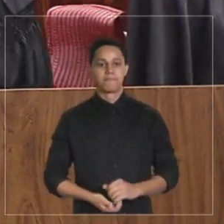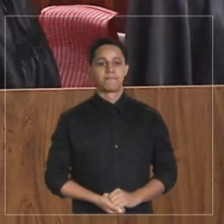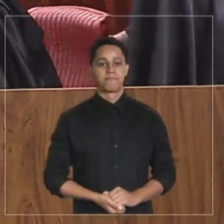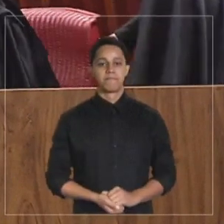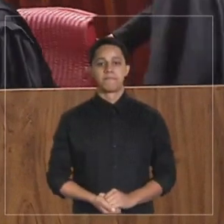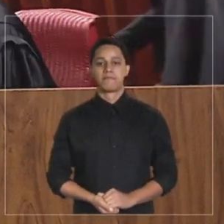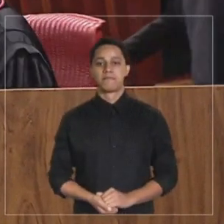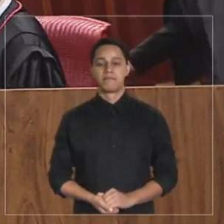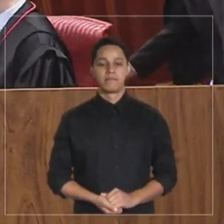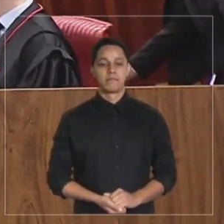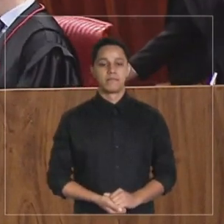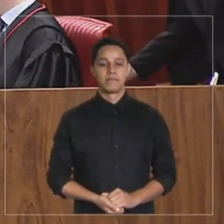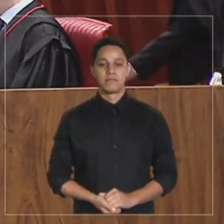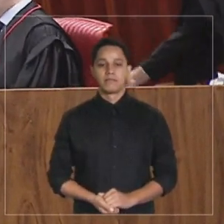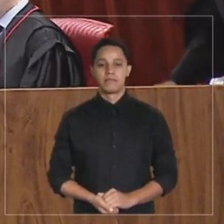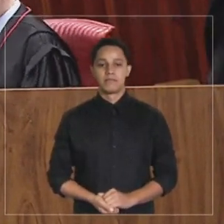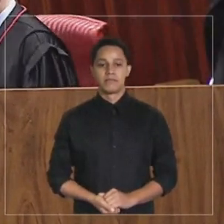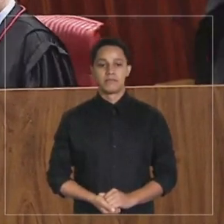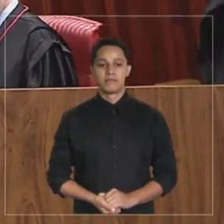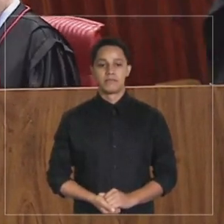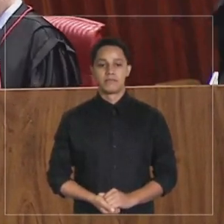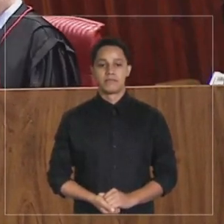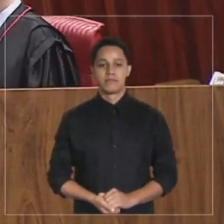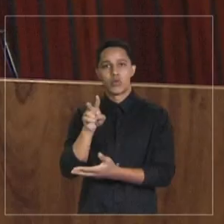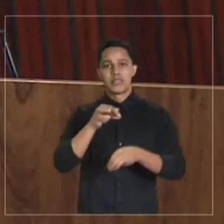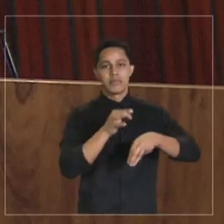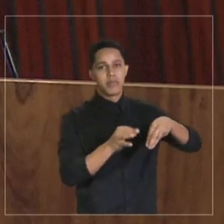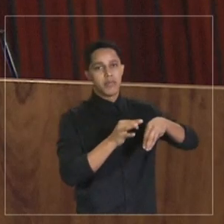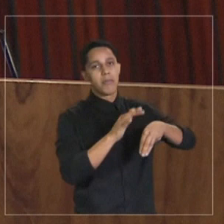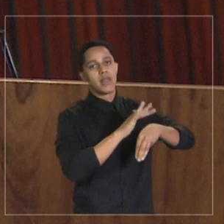poder, por lo que quedará inelegible durante 8 años.